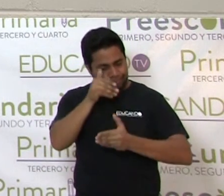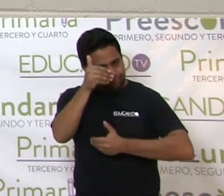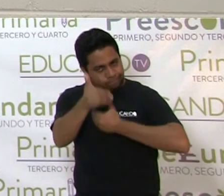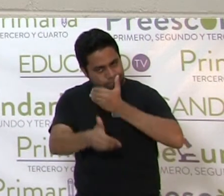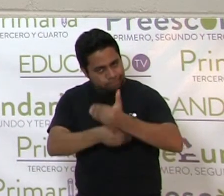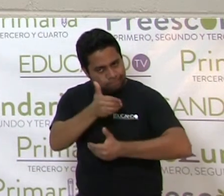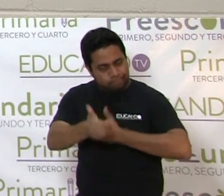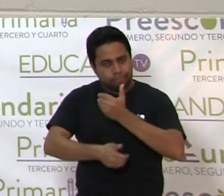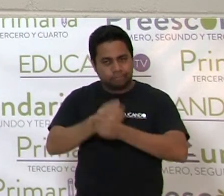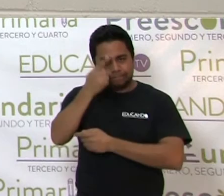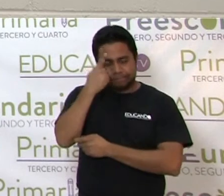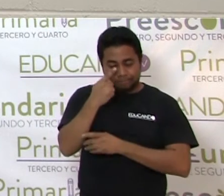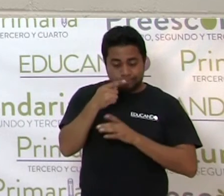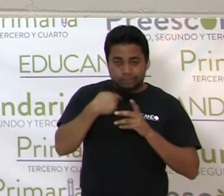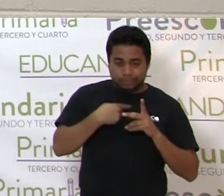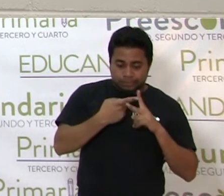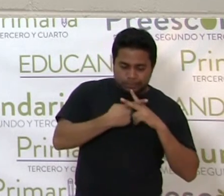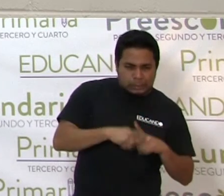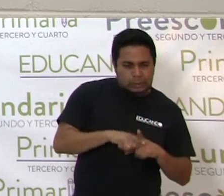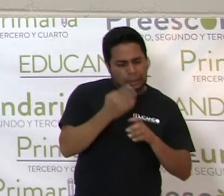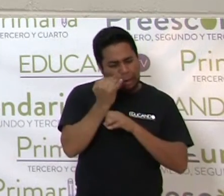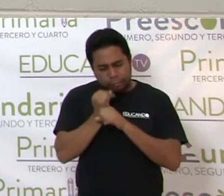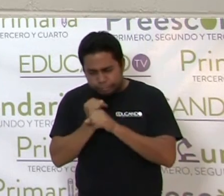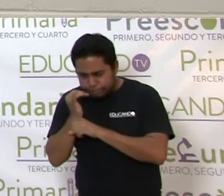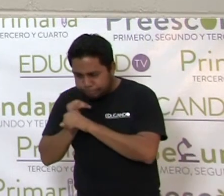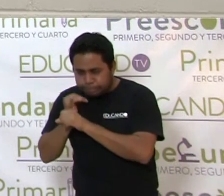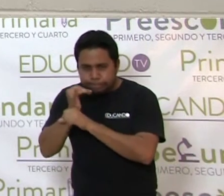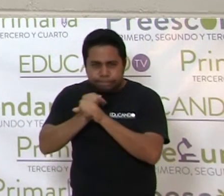de cómo uno inicia a investigar